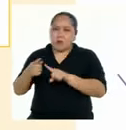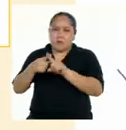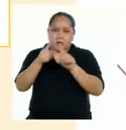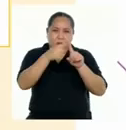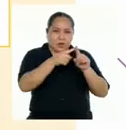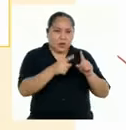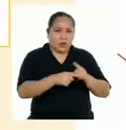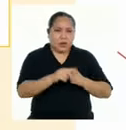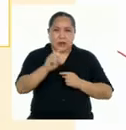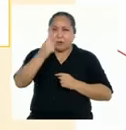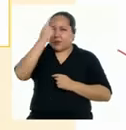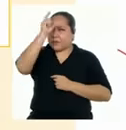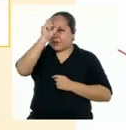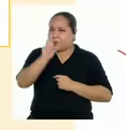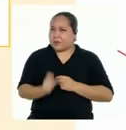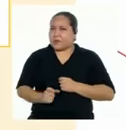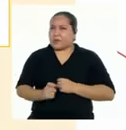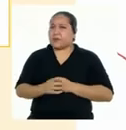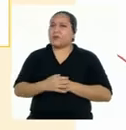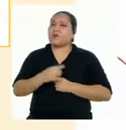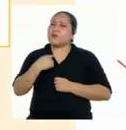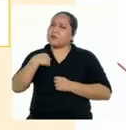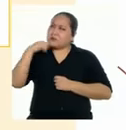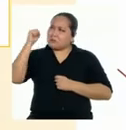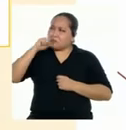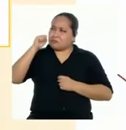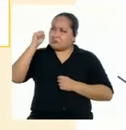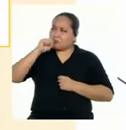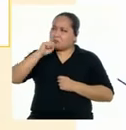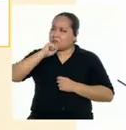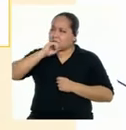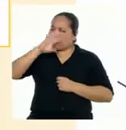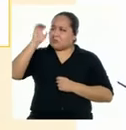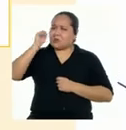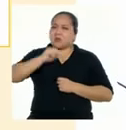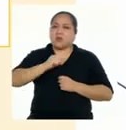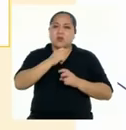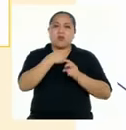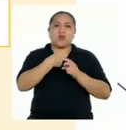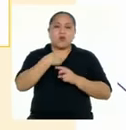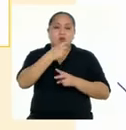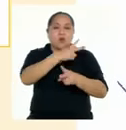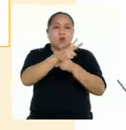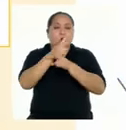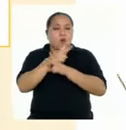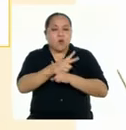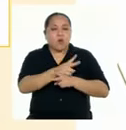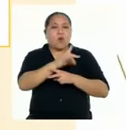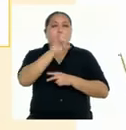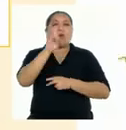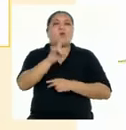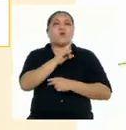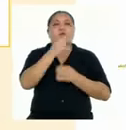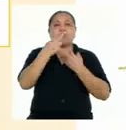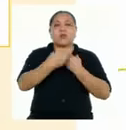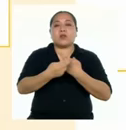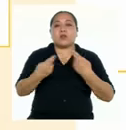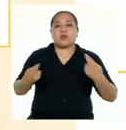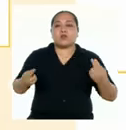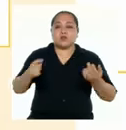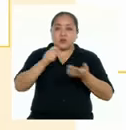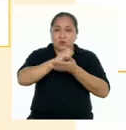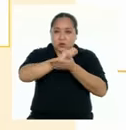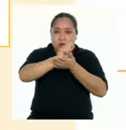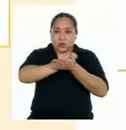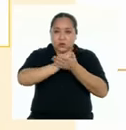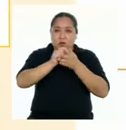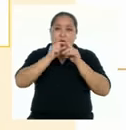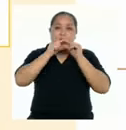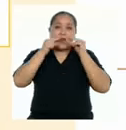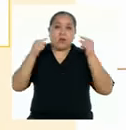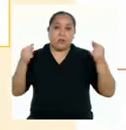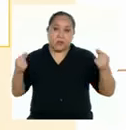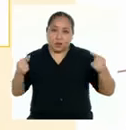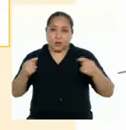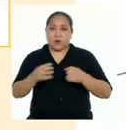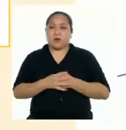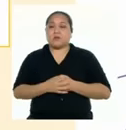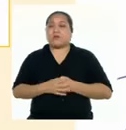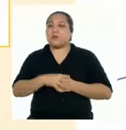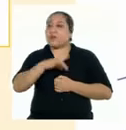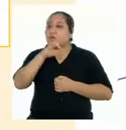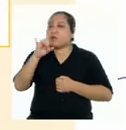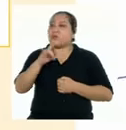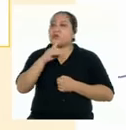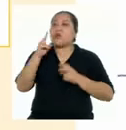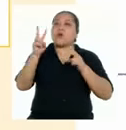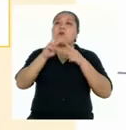la primera persona? Yo diría que sí, porque he sido cuidadosa en cuanto al uso de recursos ortográficos y gramaticales, y